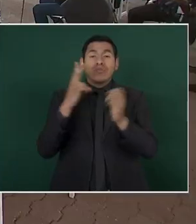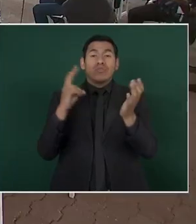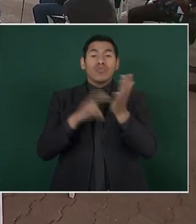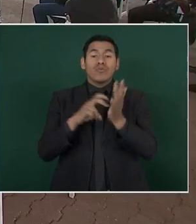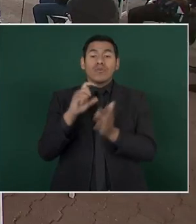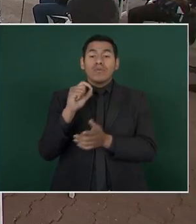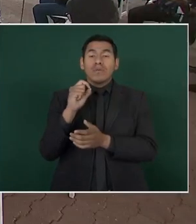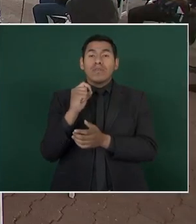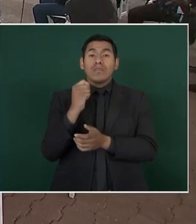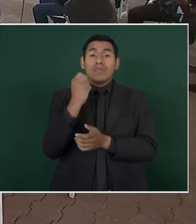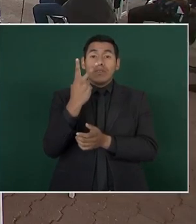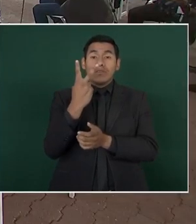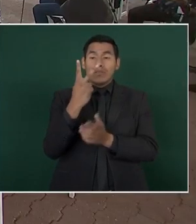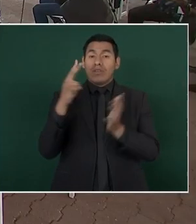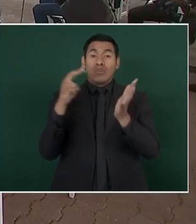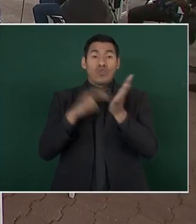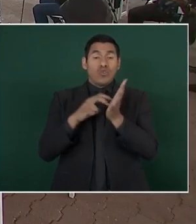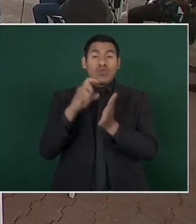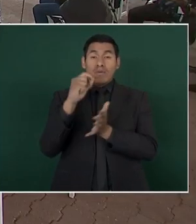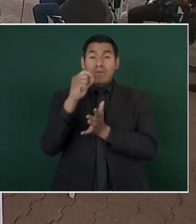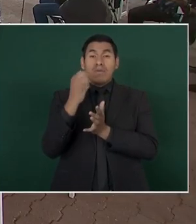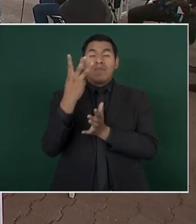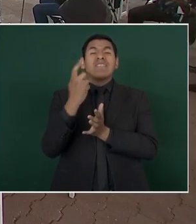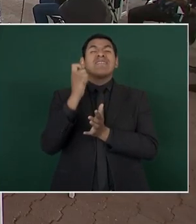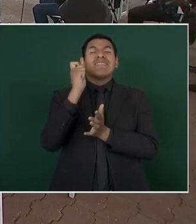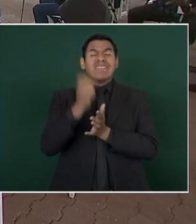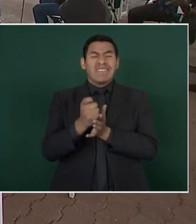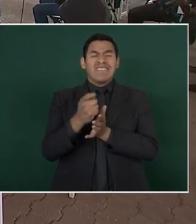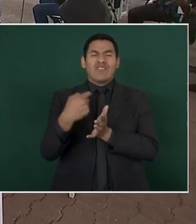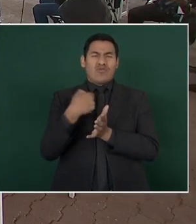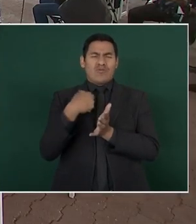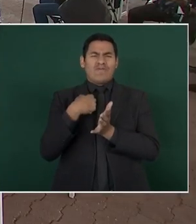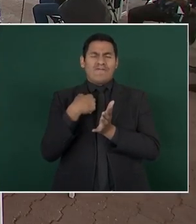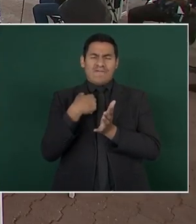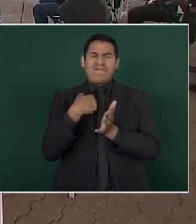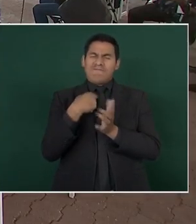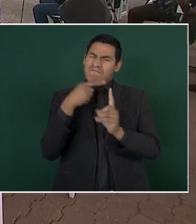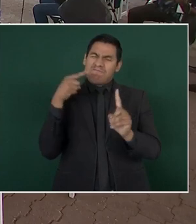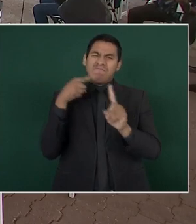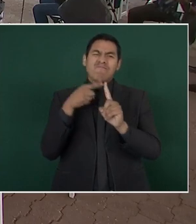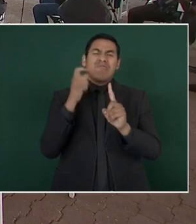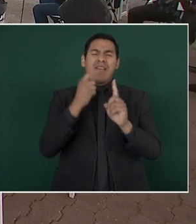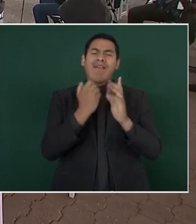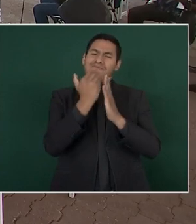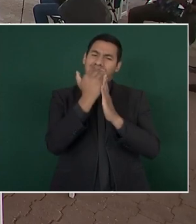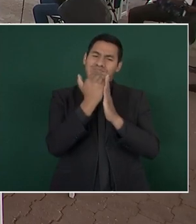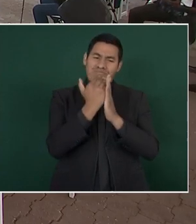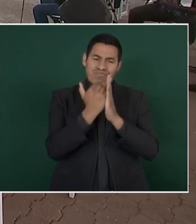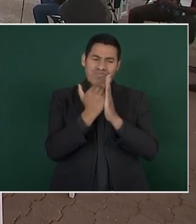y 23 ya logramos una disminución.